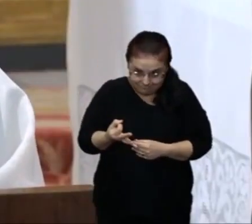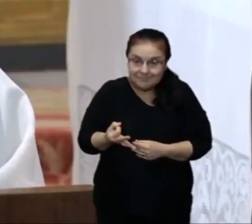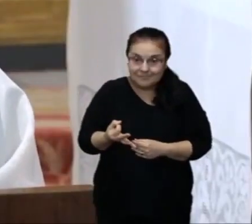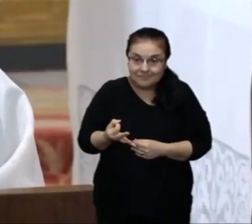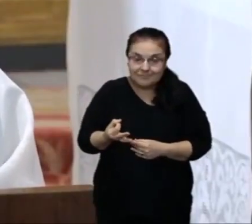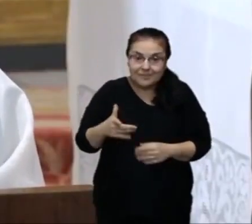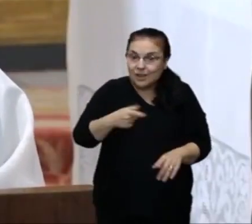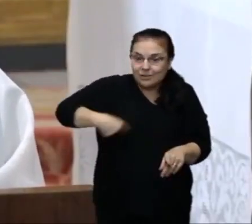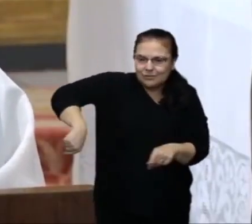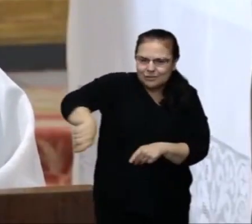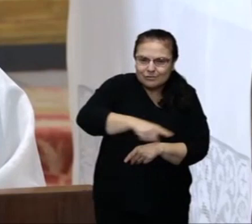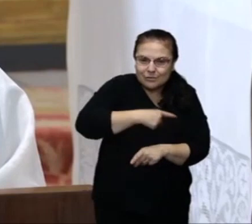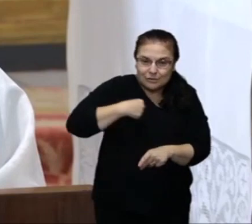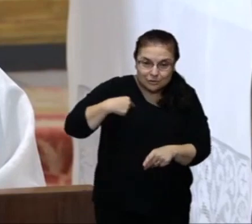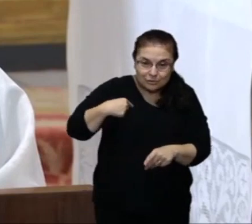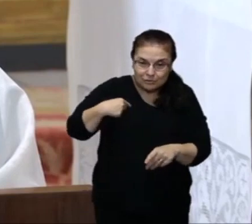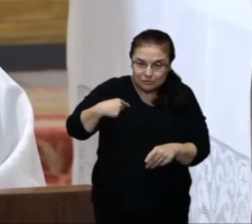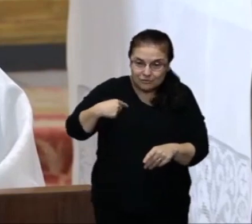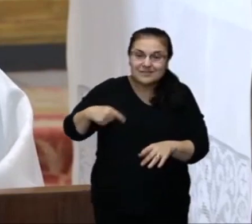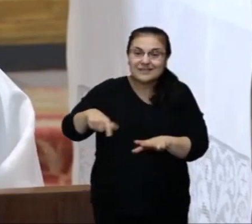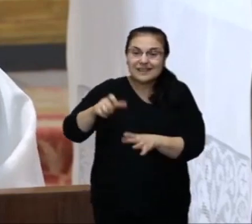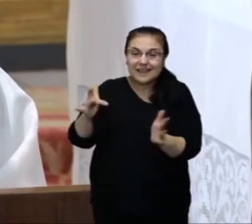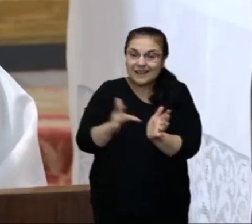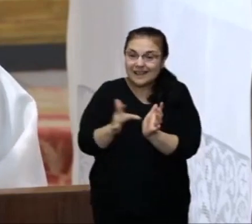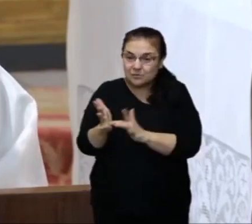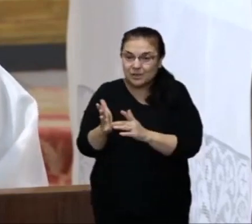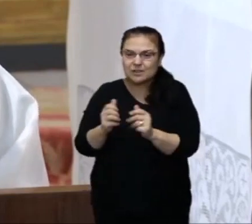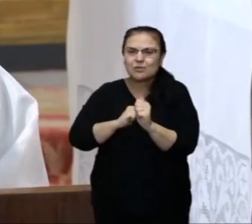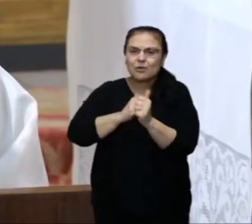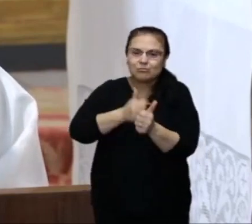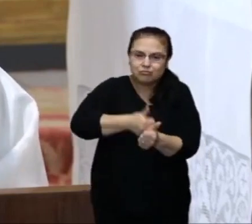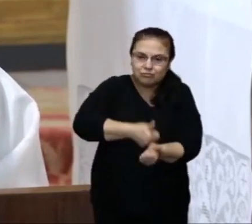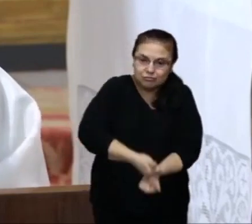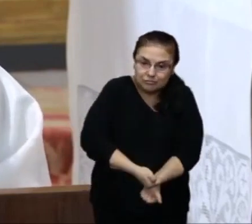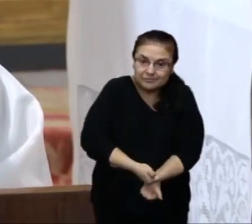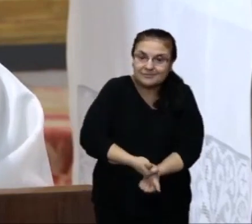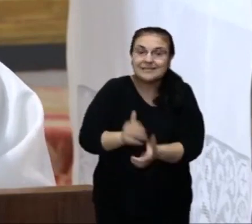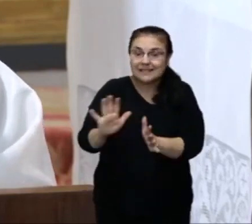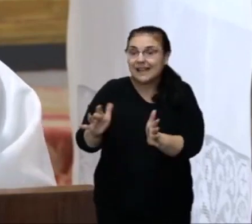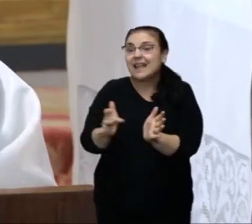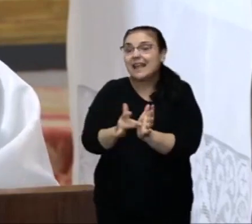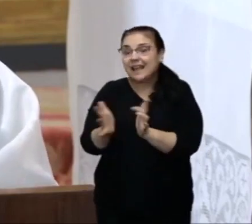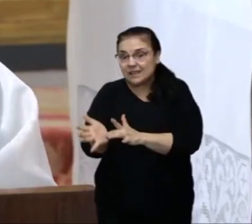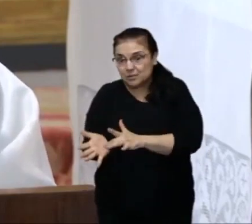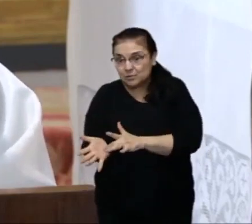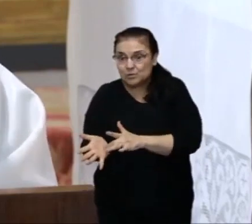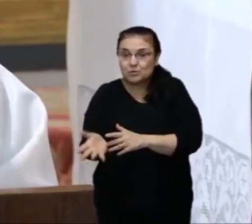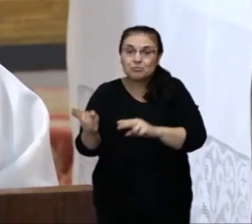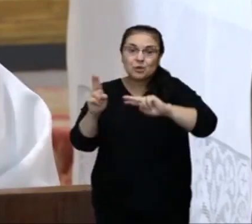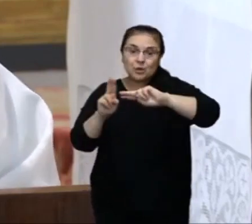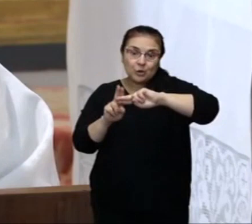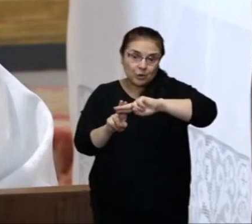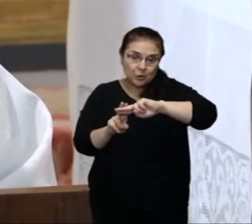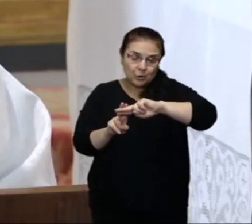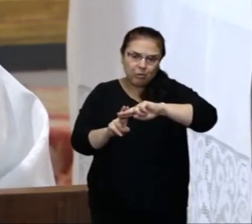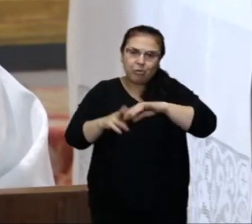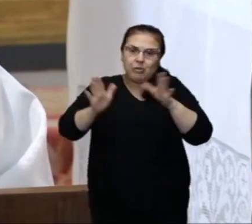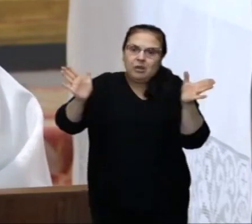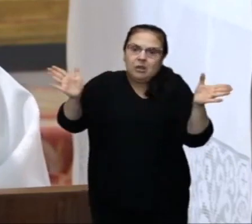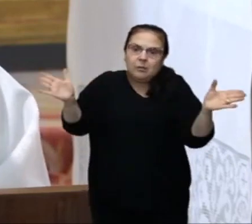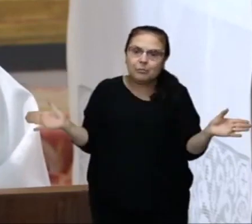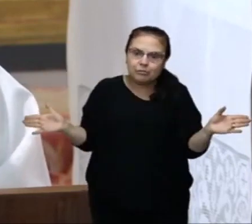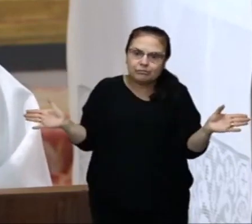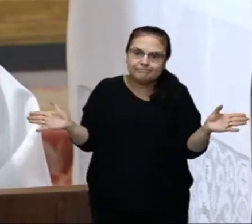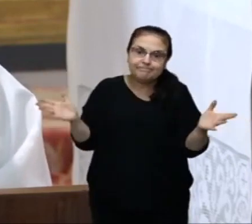en un fracaso. El fracaso de la cruz. Y no podemos decir, ah, pues mal de muchos, consuelo de tontos.